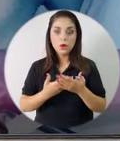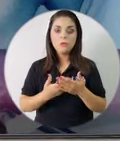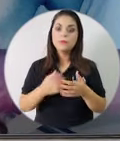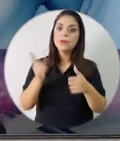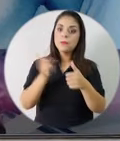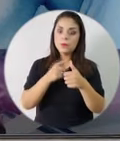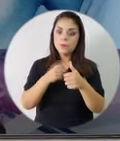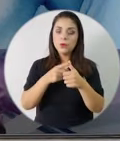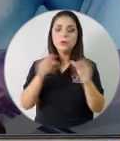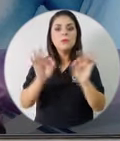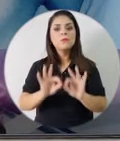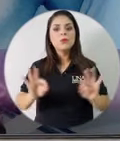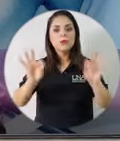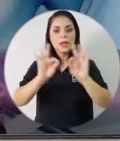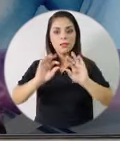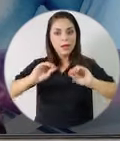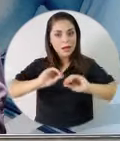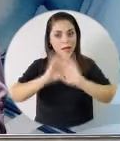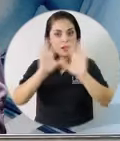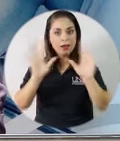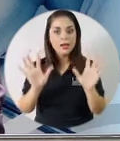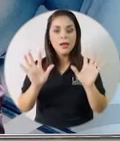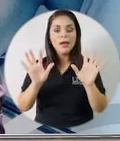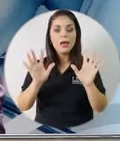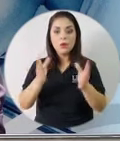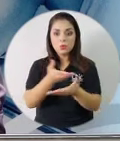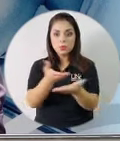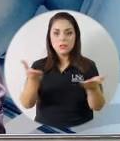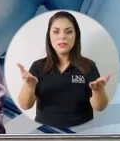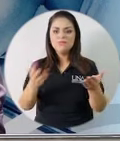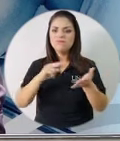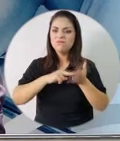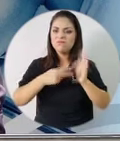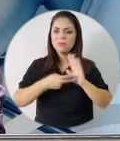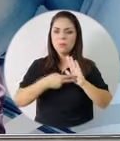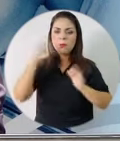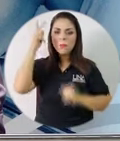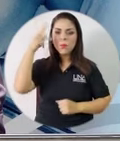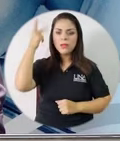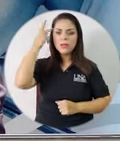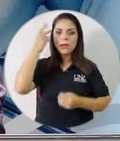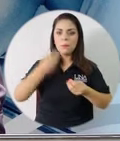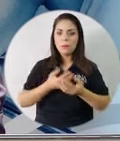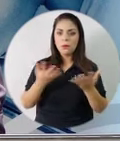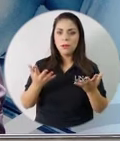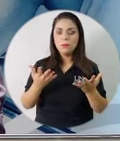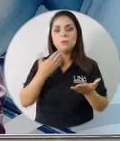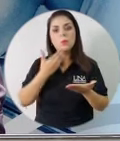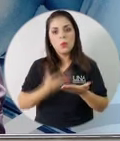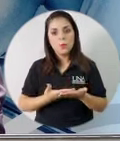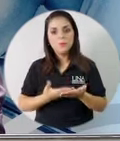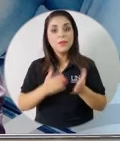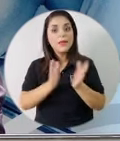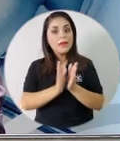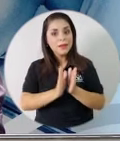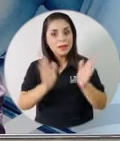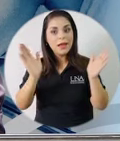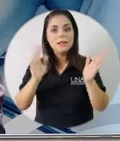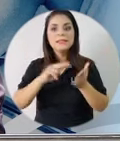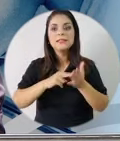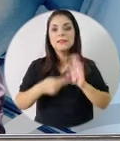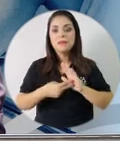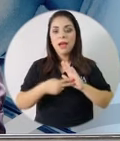sería importante aclarar al público qué es una política pública, ¿verdad? Y podríamos decir en términos generales que se refiere a todas